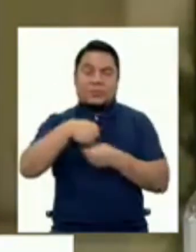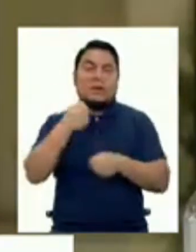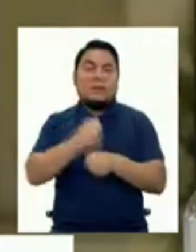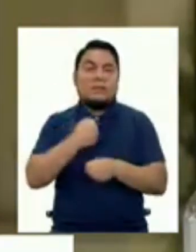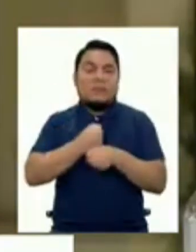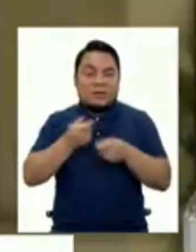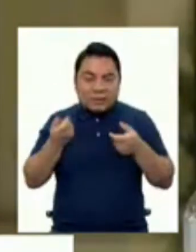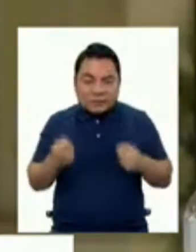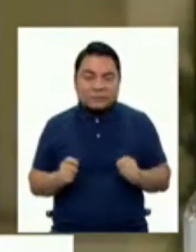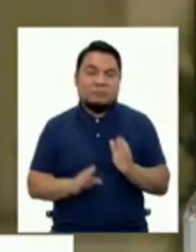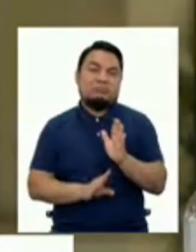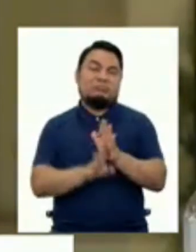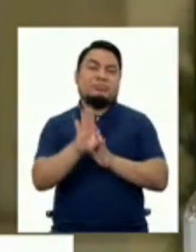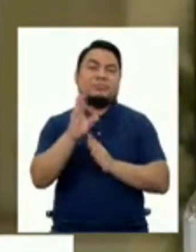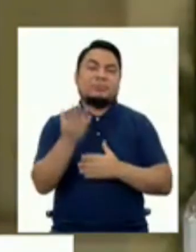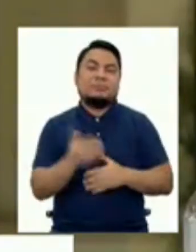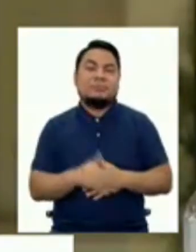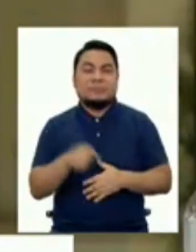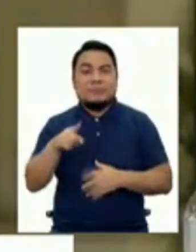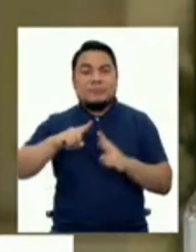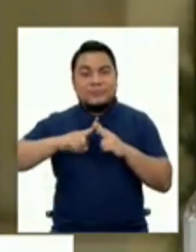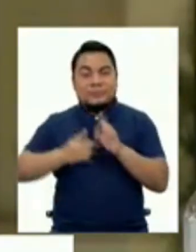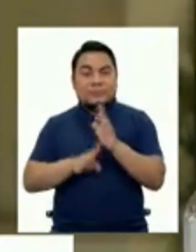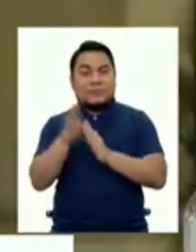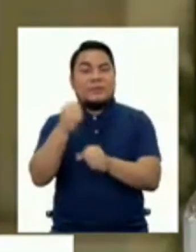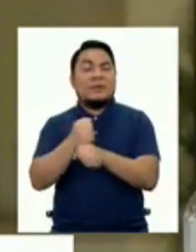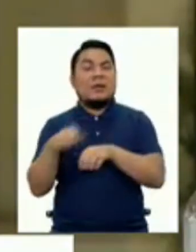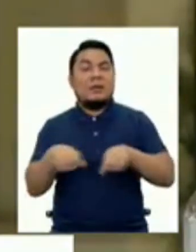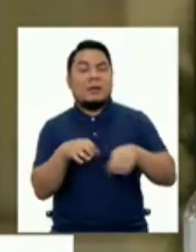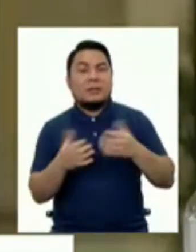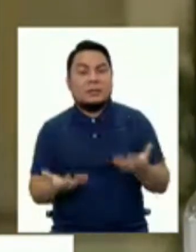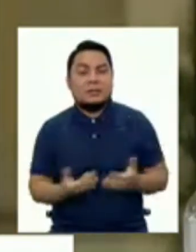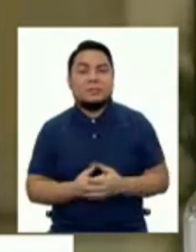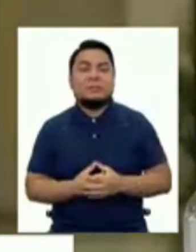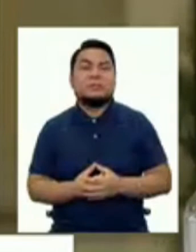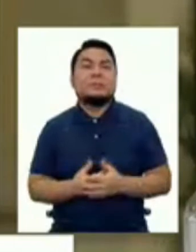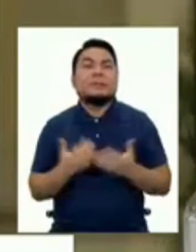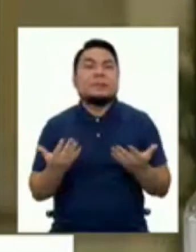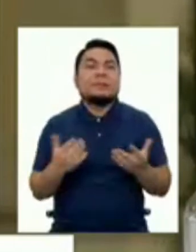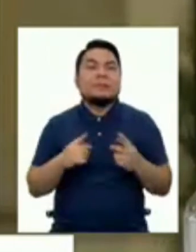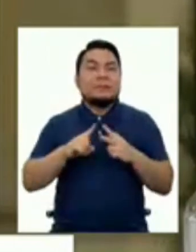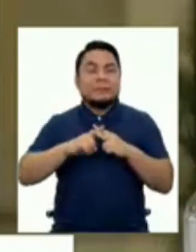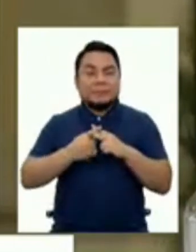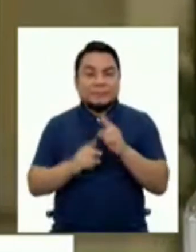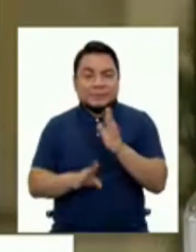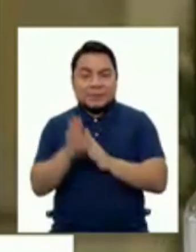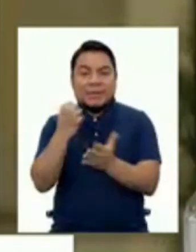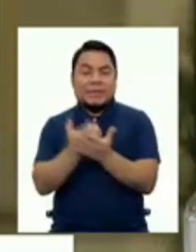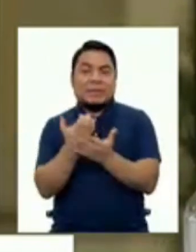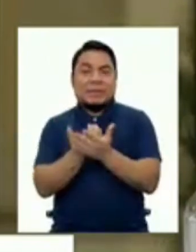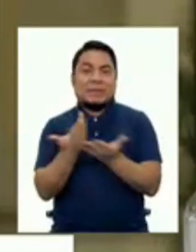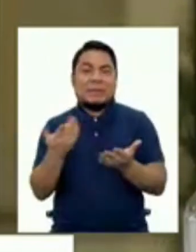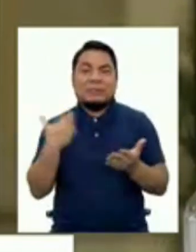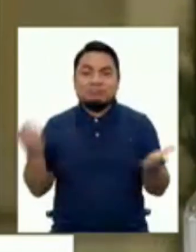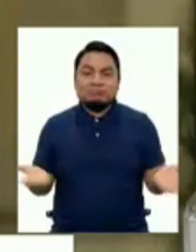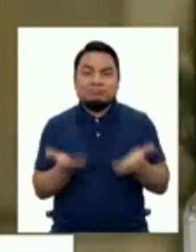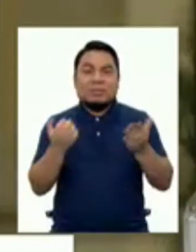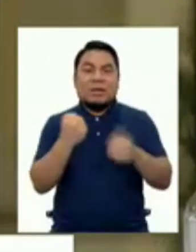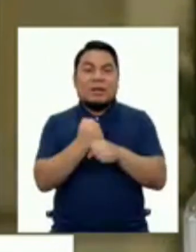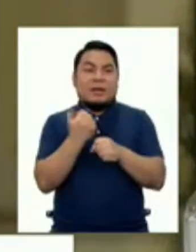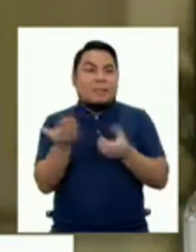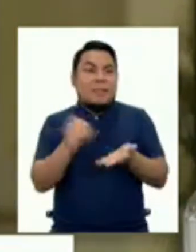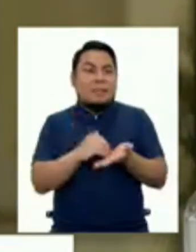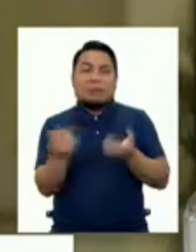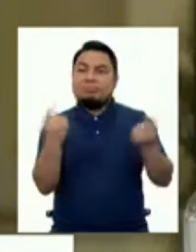esfuerzo de reiniciar las actividades, de reactivar la economía, generar fuentes de